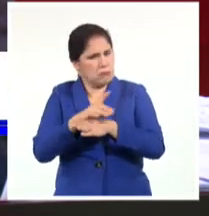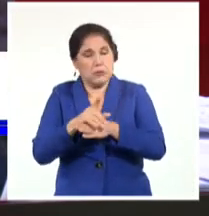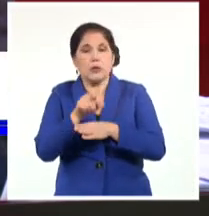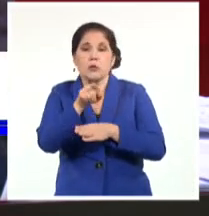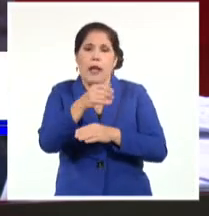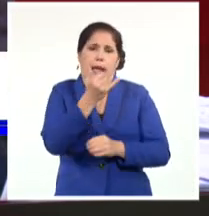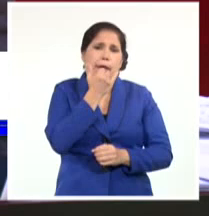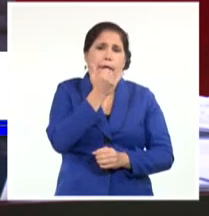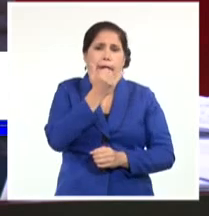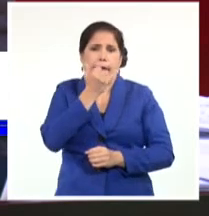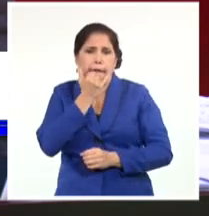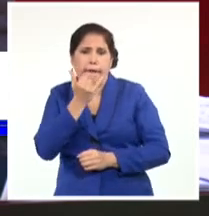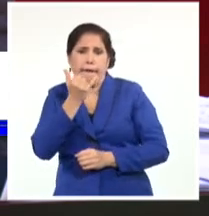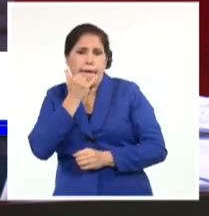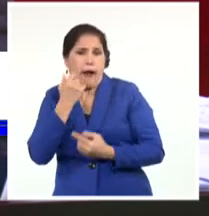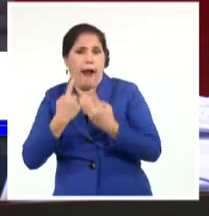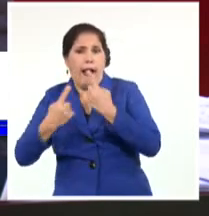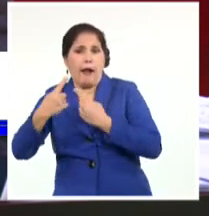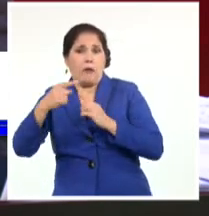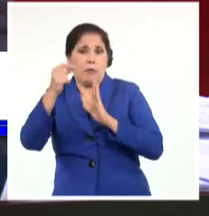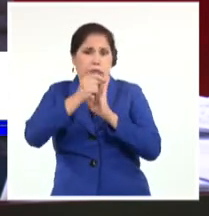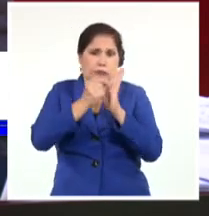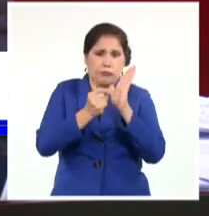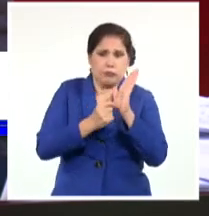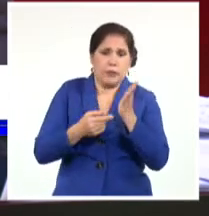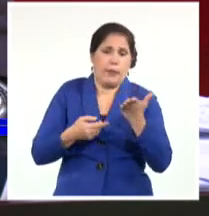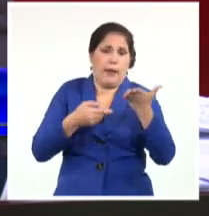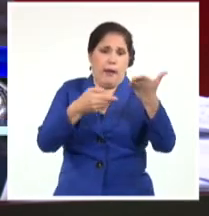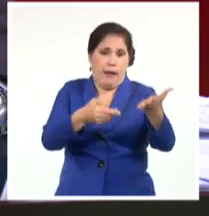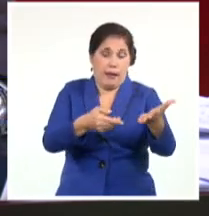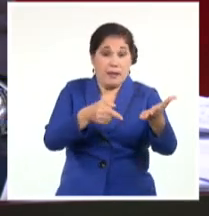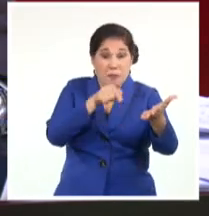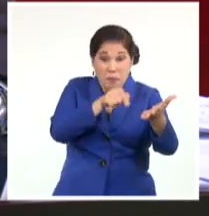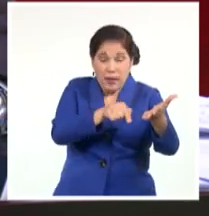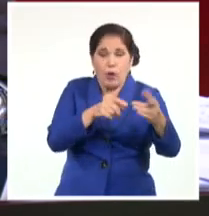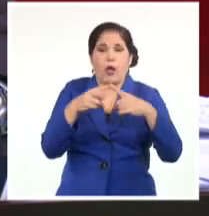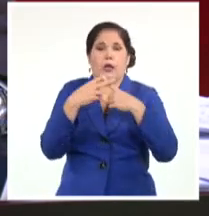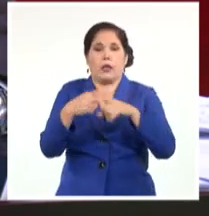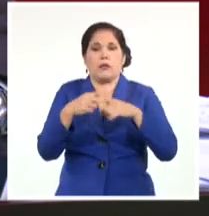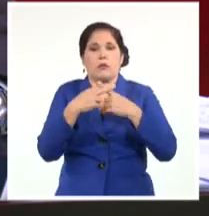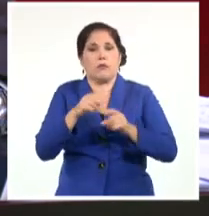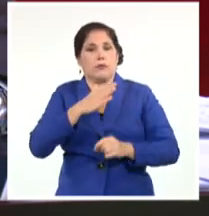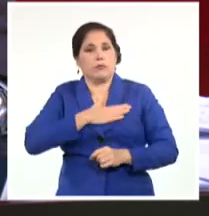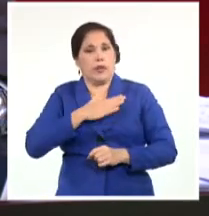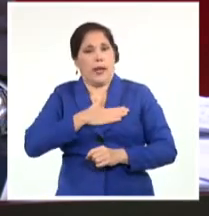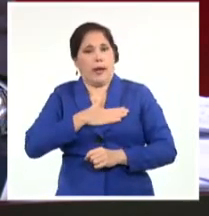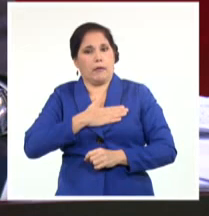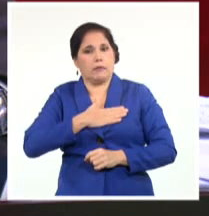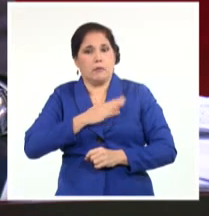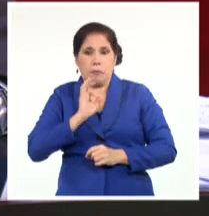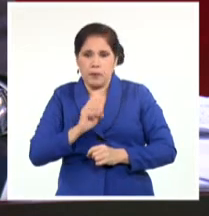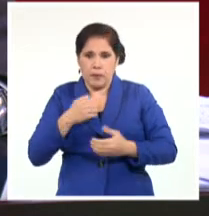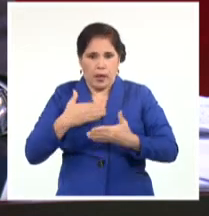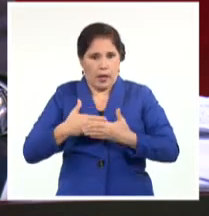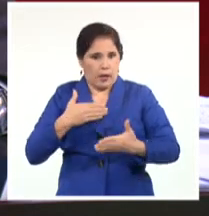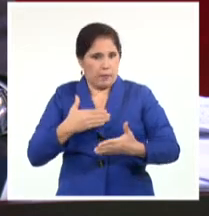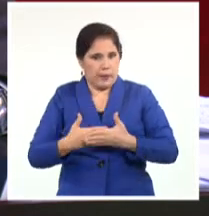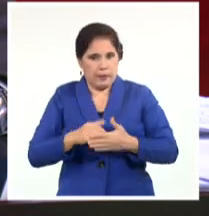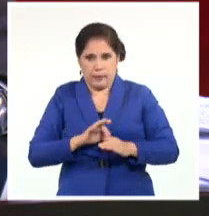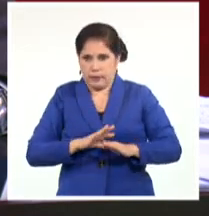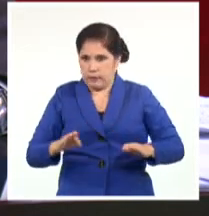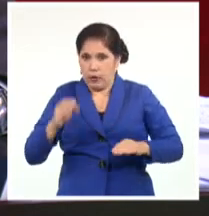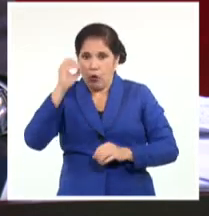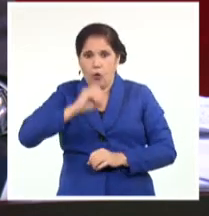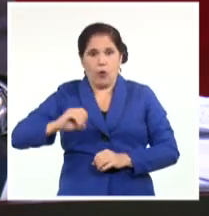muchas desviaciones, muchas dificultades, pero esas tienen que ser resueltas por las instituciones, tienen que estar resueltas por los